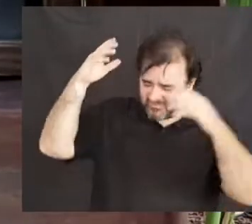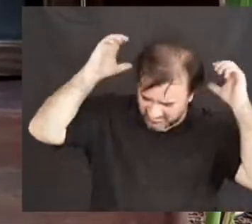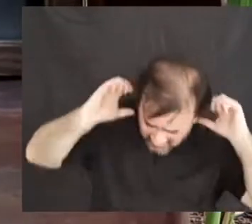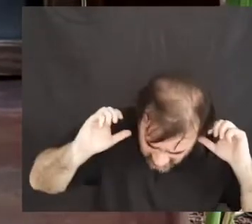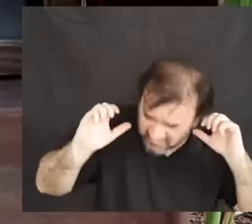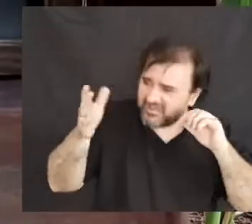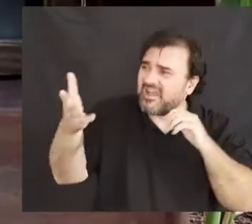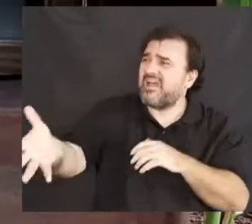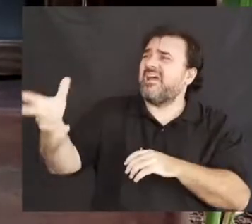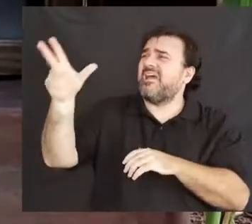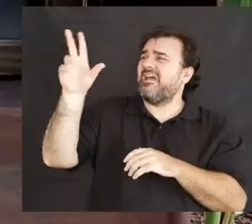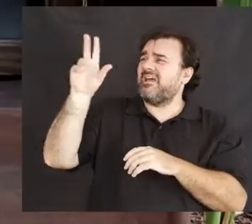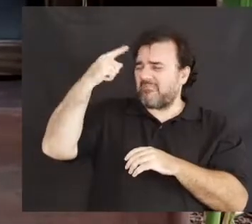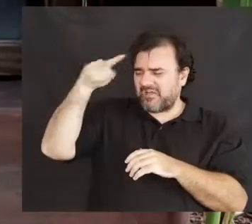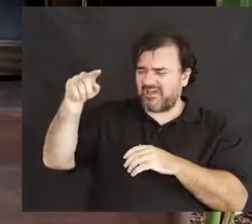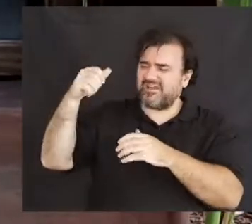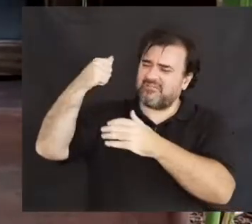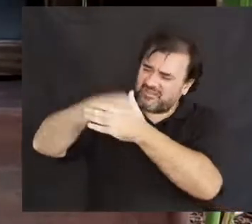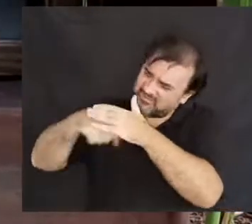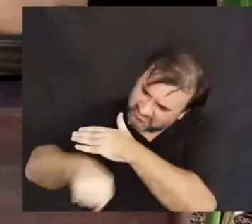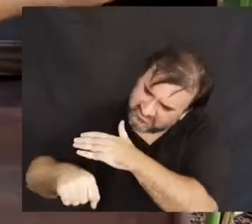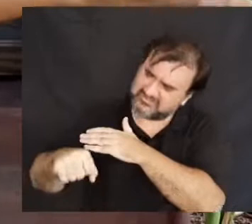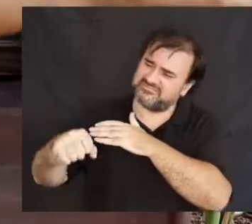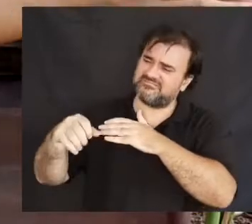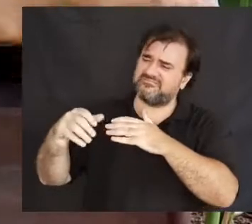Y esta historia ha